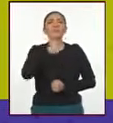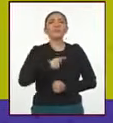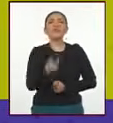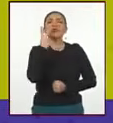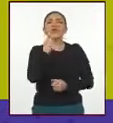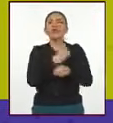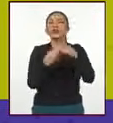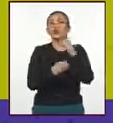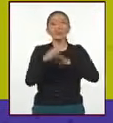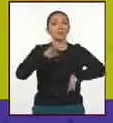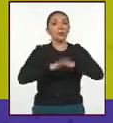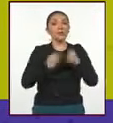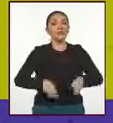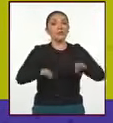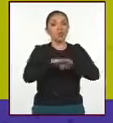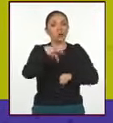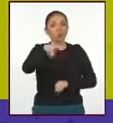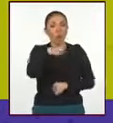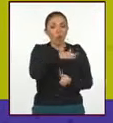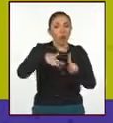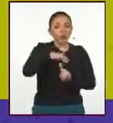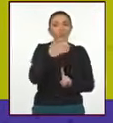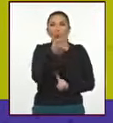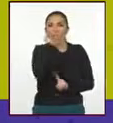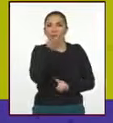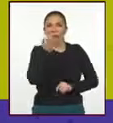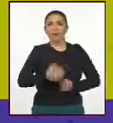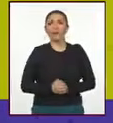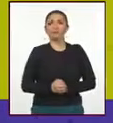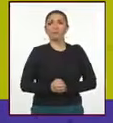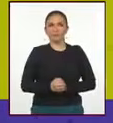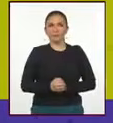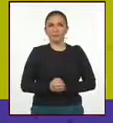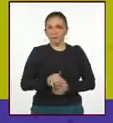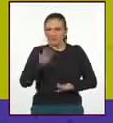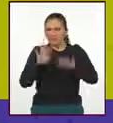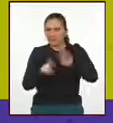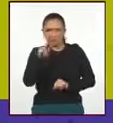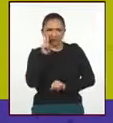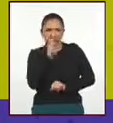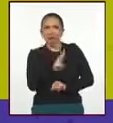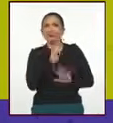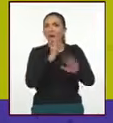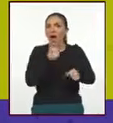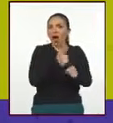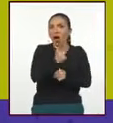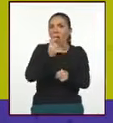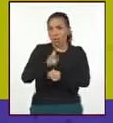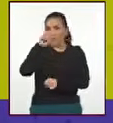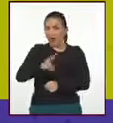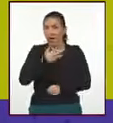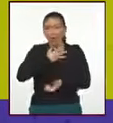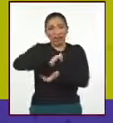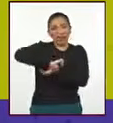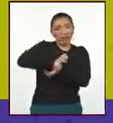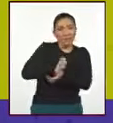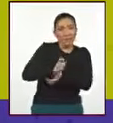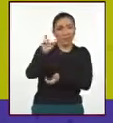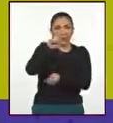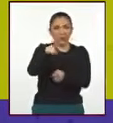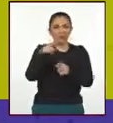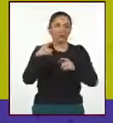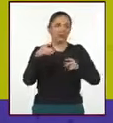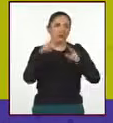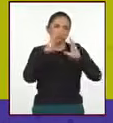elementos importantes de tu contexto escolar. ¿Alguna vez presenciaste actitudes de discriminación en tu trayecto